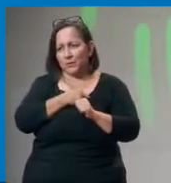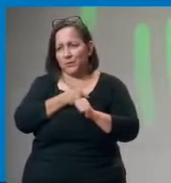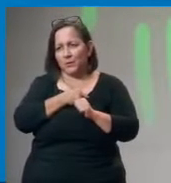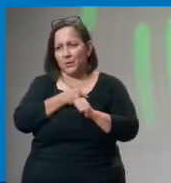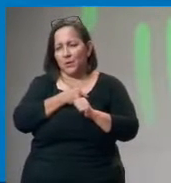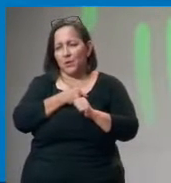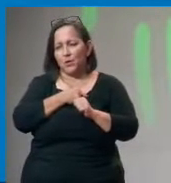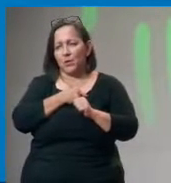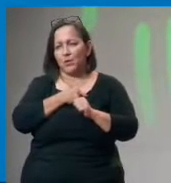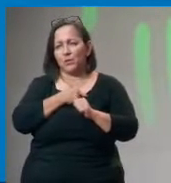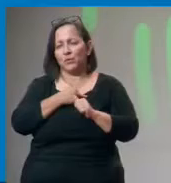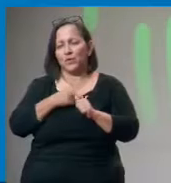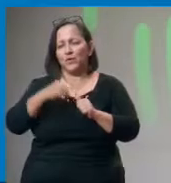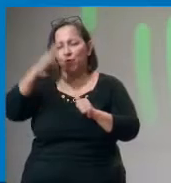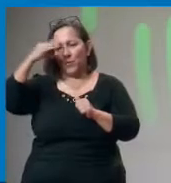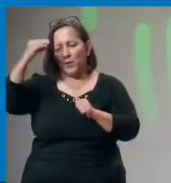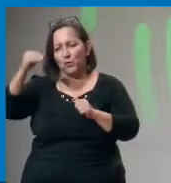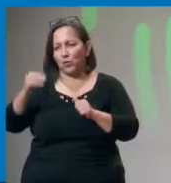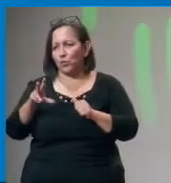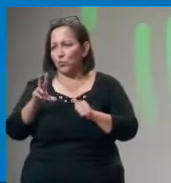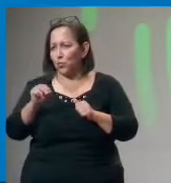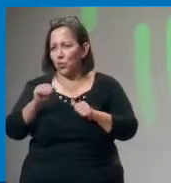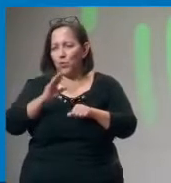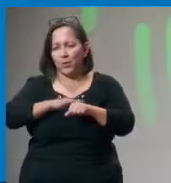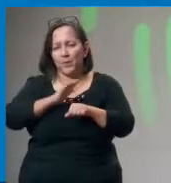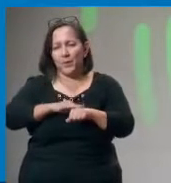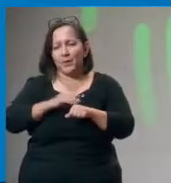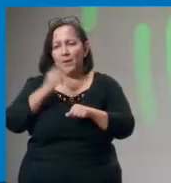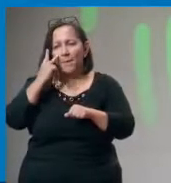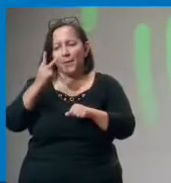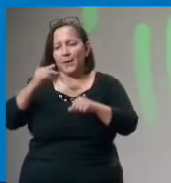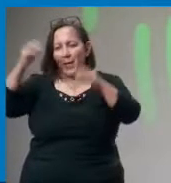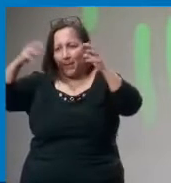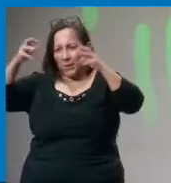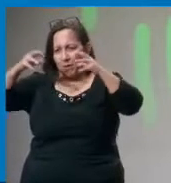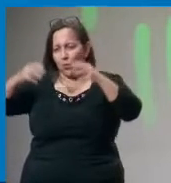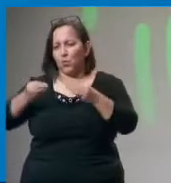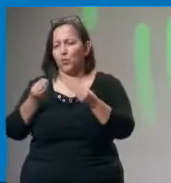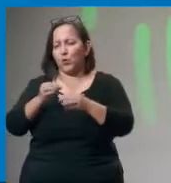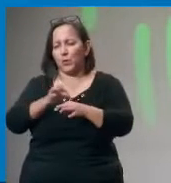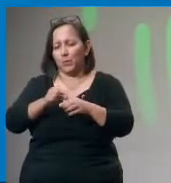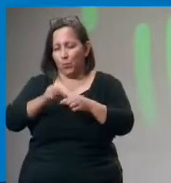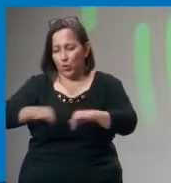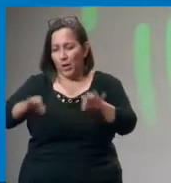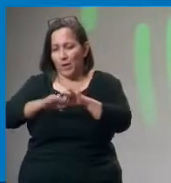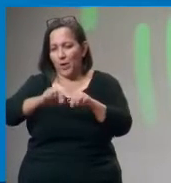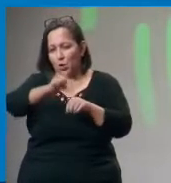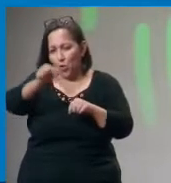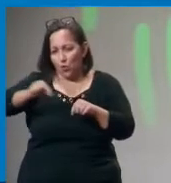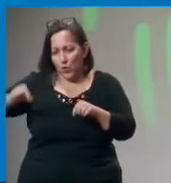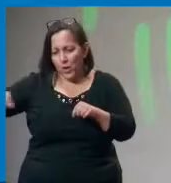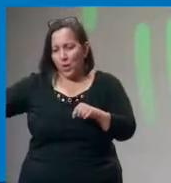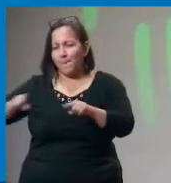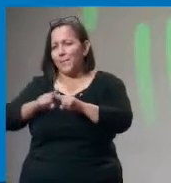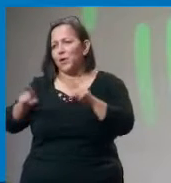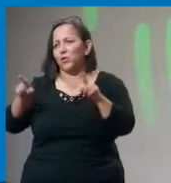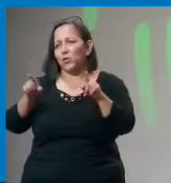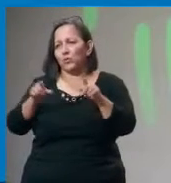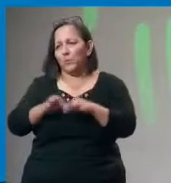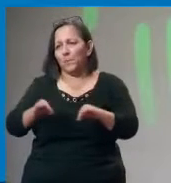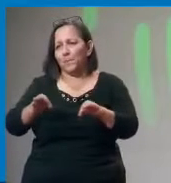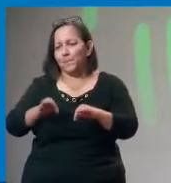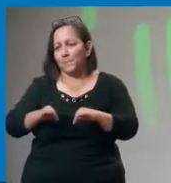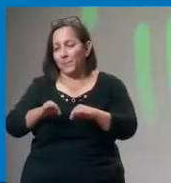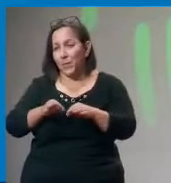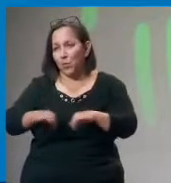a un espacio donde la hidrometría no nos deja ver. La parte de precipitación es muy importante, los caudales, pero los trazadores nos permiten